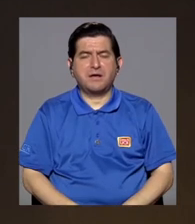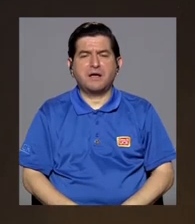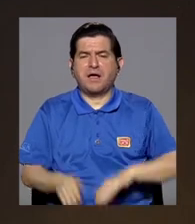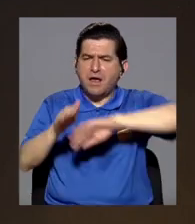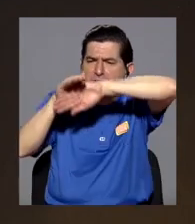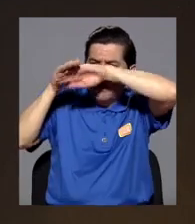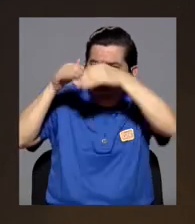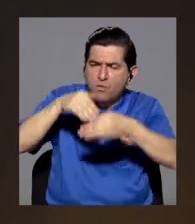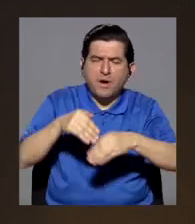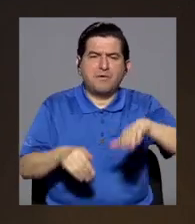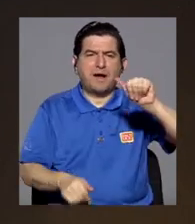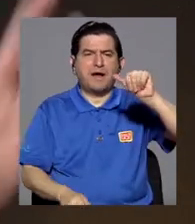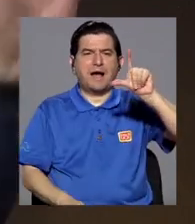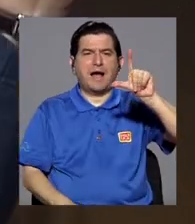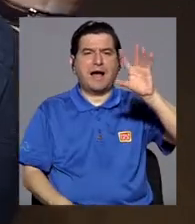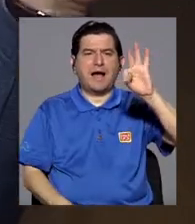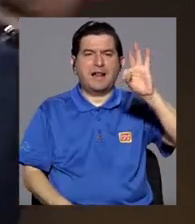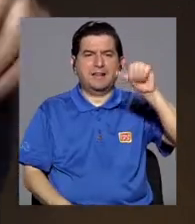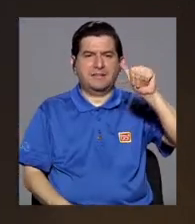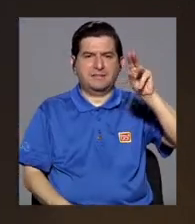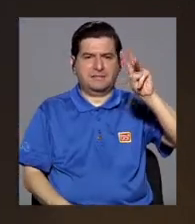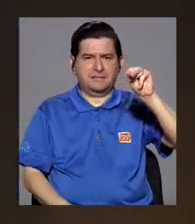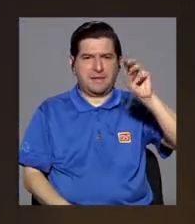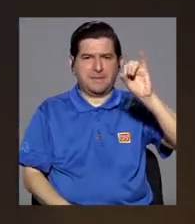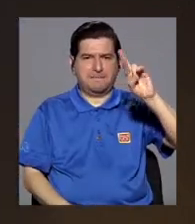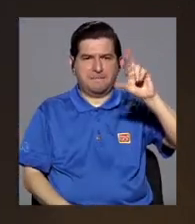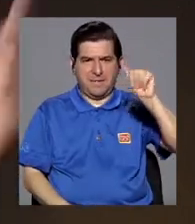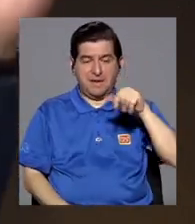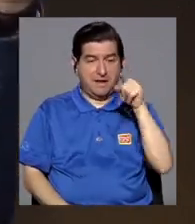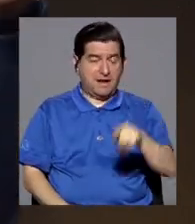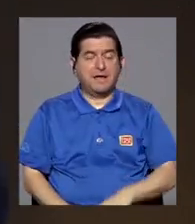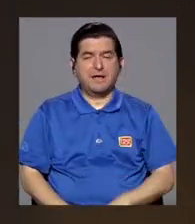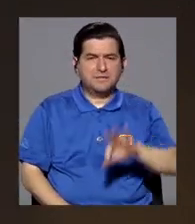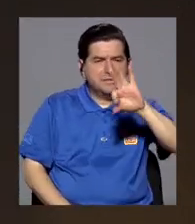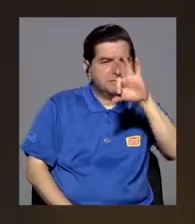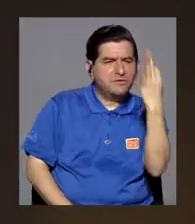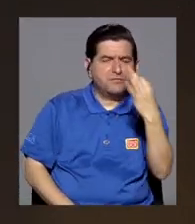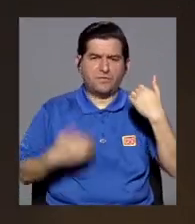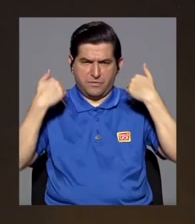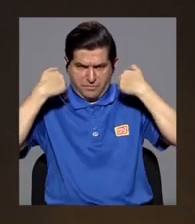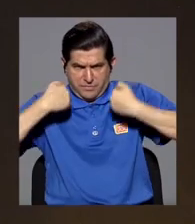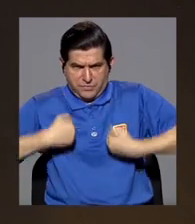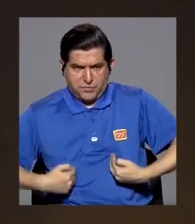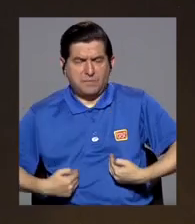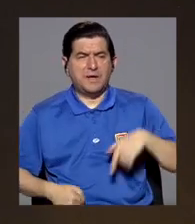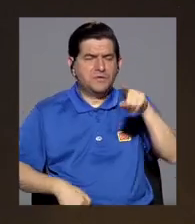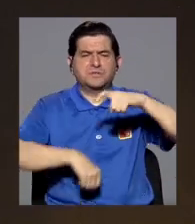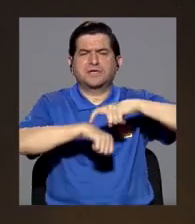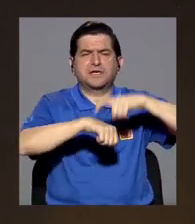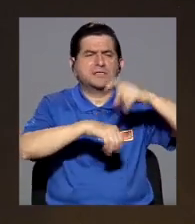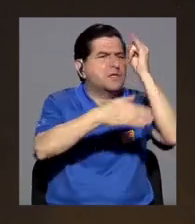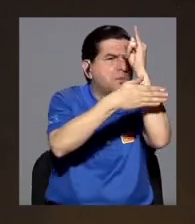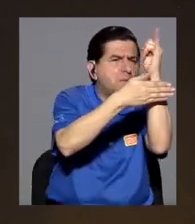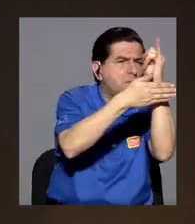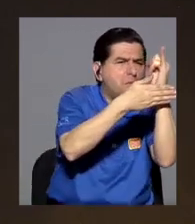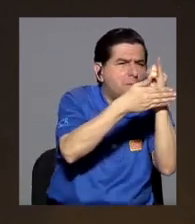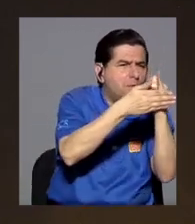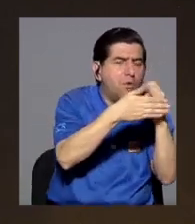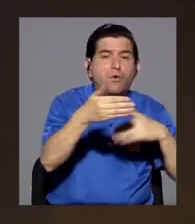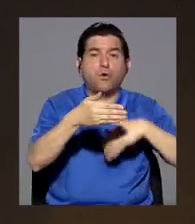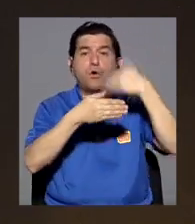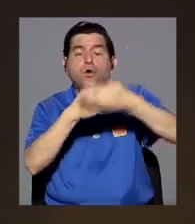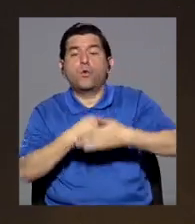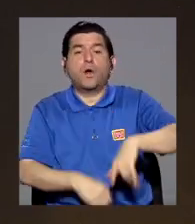las cuevas de altamira donde están estas estas figuras que los humanos de la época dibujaron y